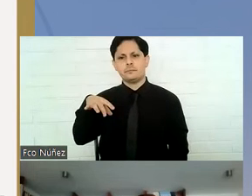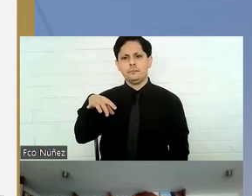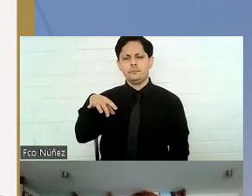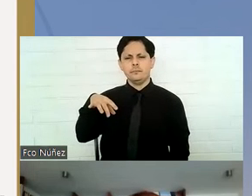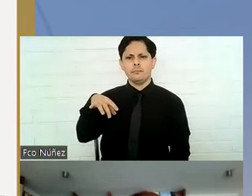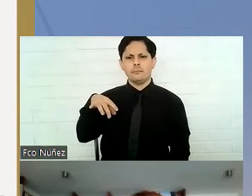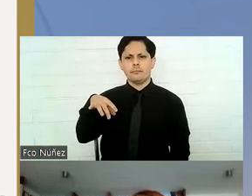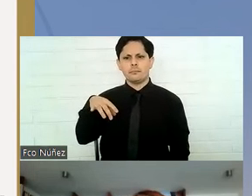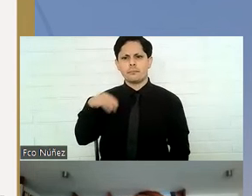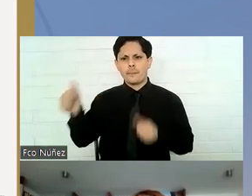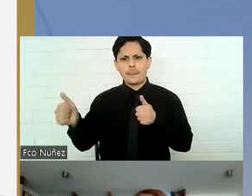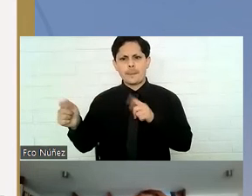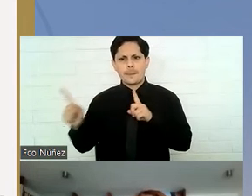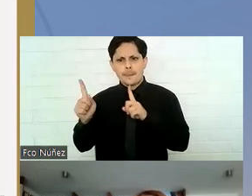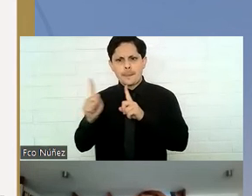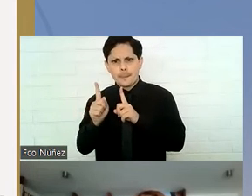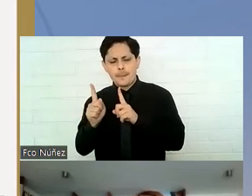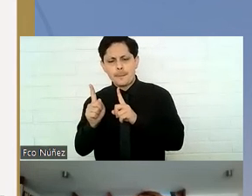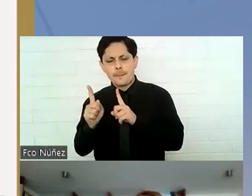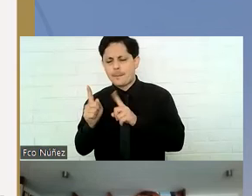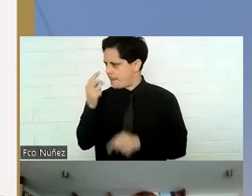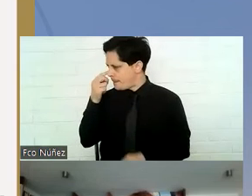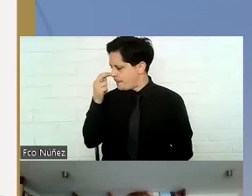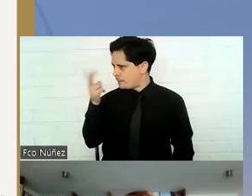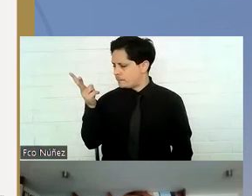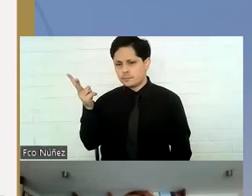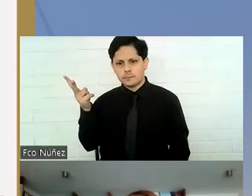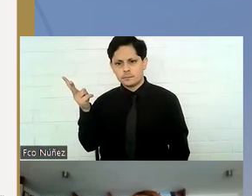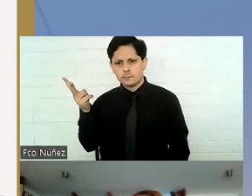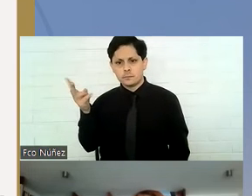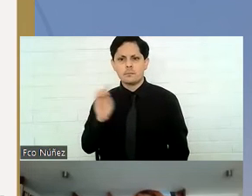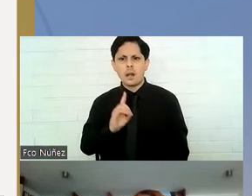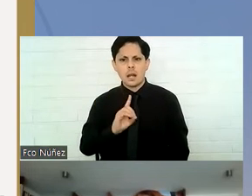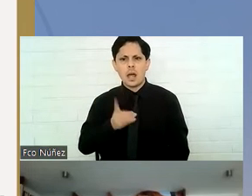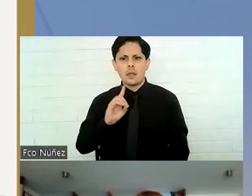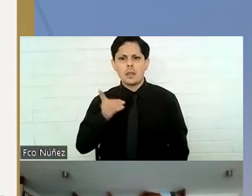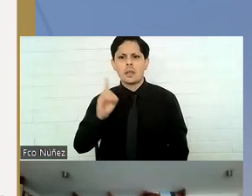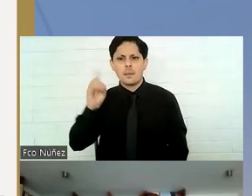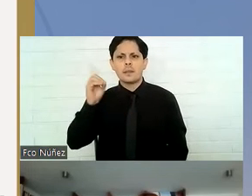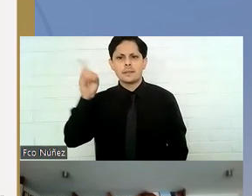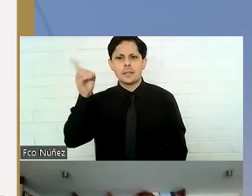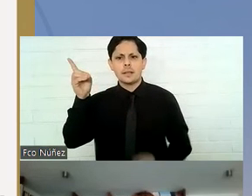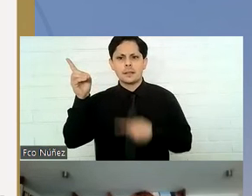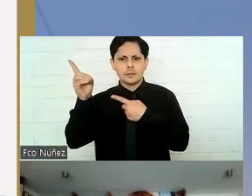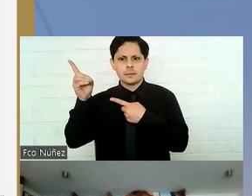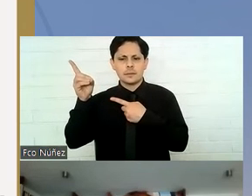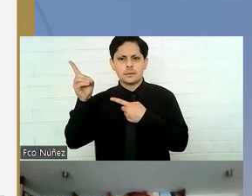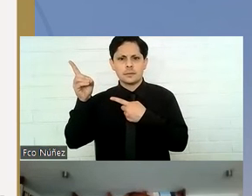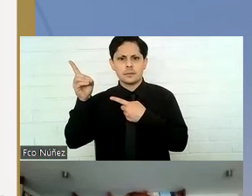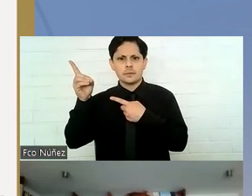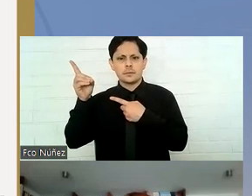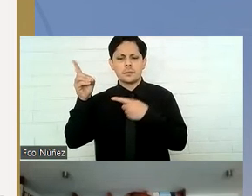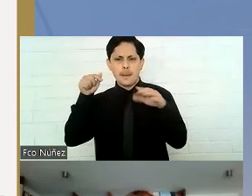esas aproximaciones que tenemos. O sea, la discapacidad tiene un carácter